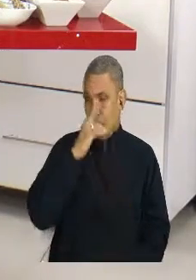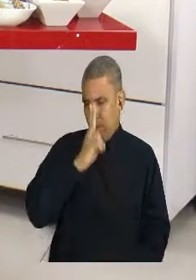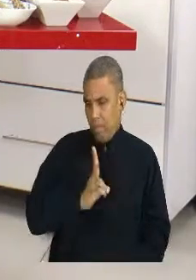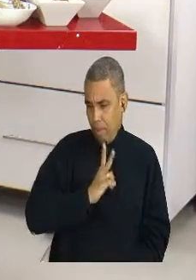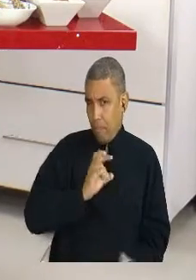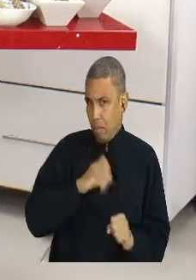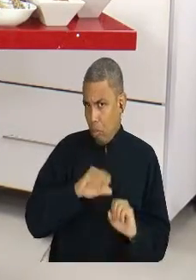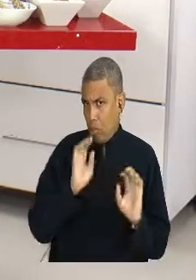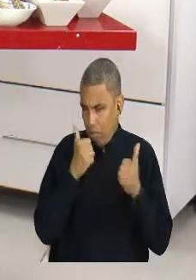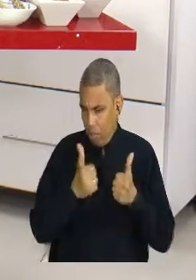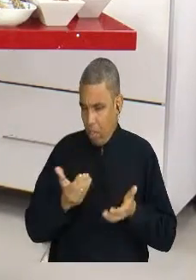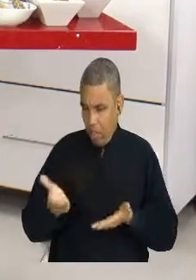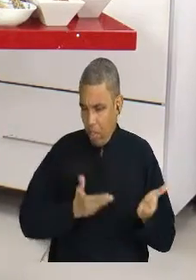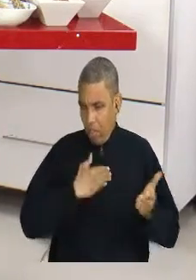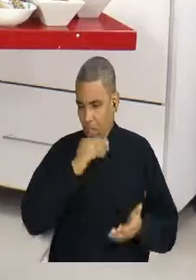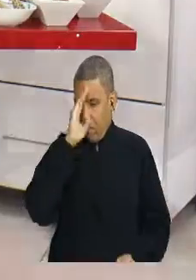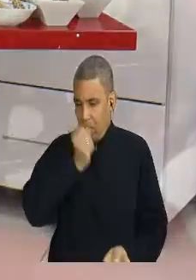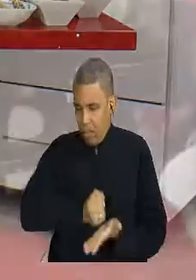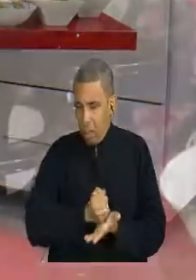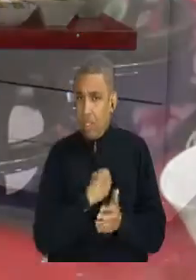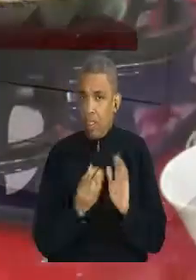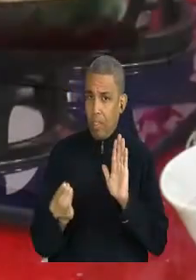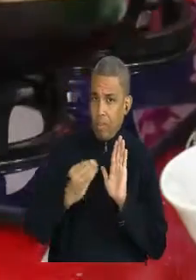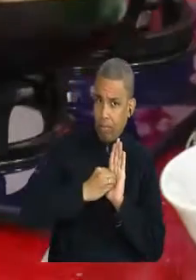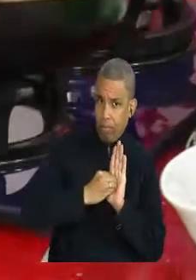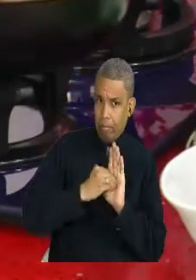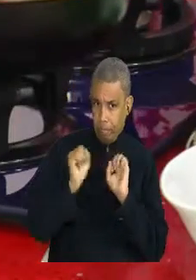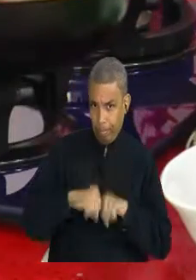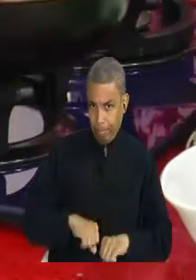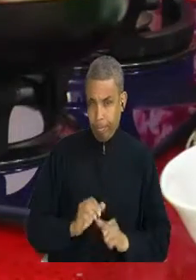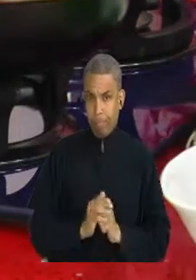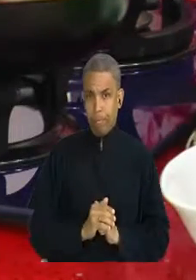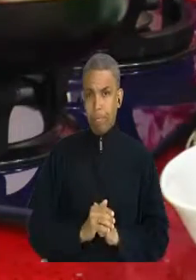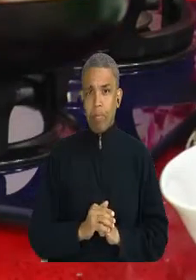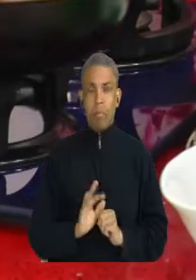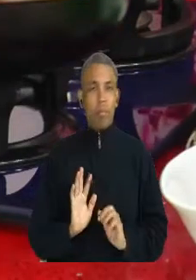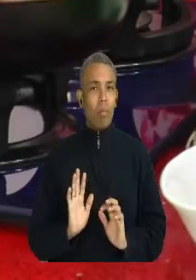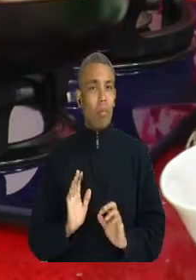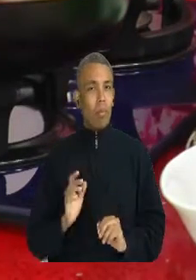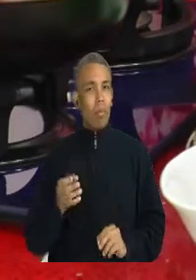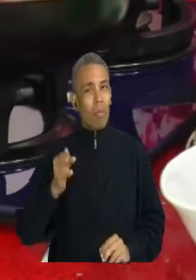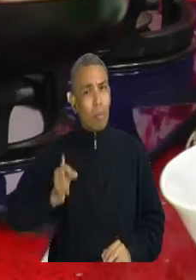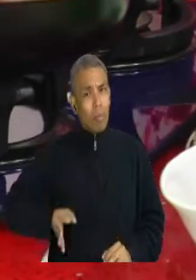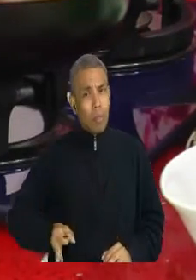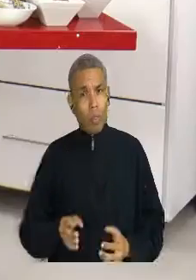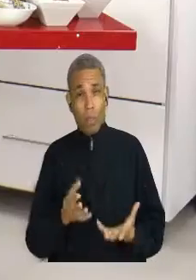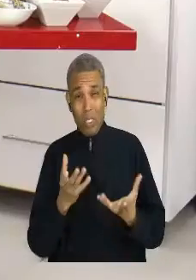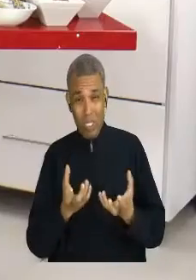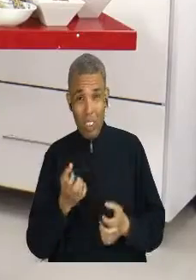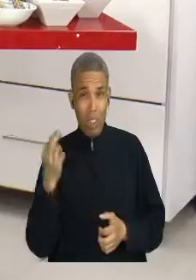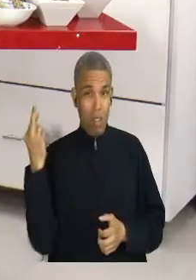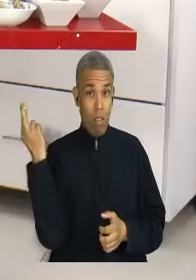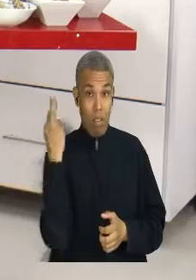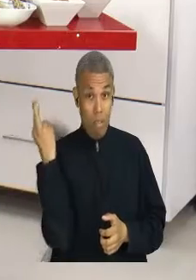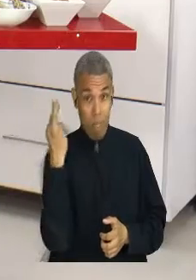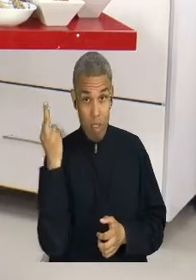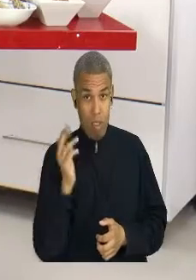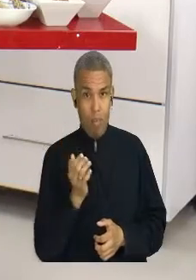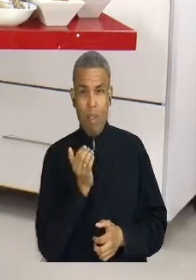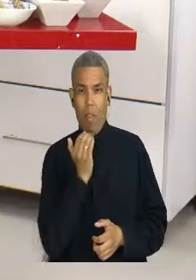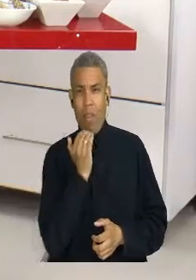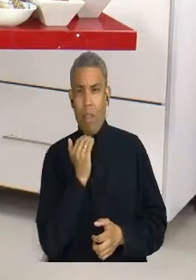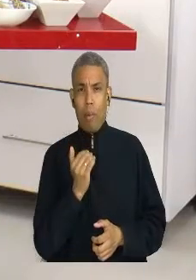ahí en nuestro perfil dejar su comentario. Ahora, siempre les hemos dicho también aquí constantemente que si quieren que repitamos alguna receta, o que si quieren, de pronto